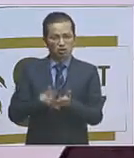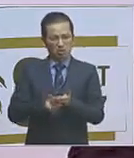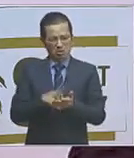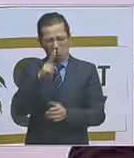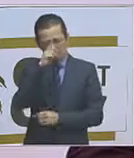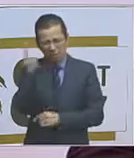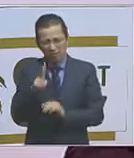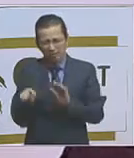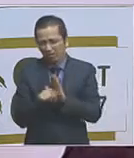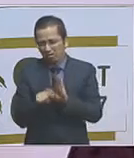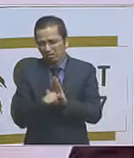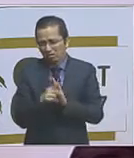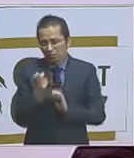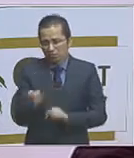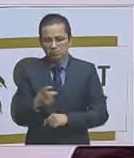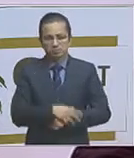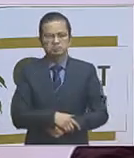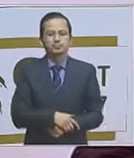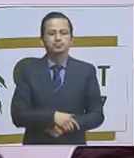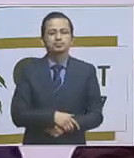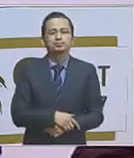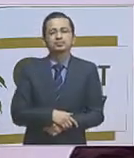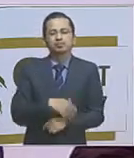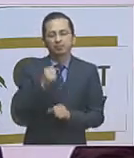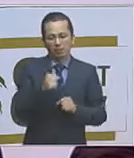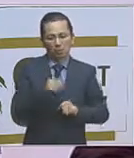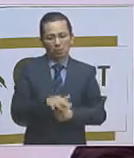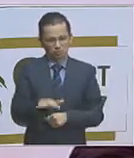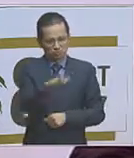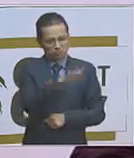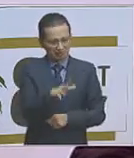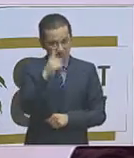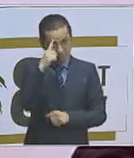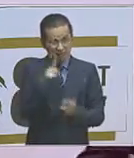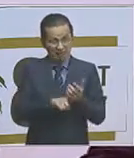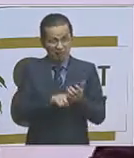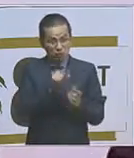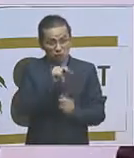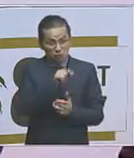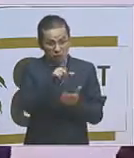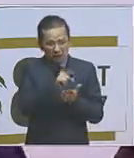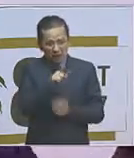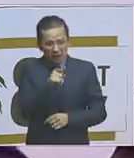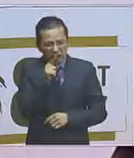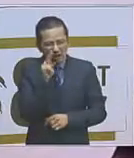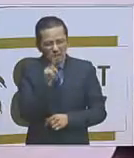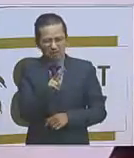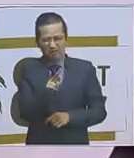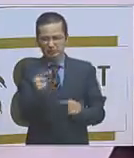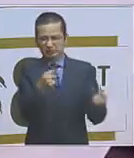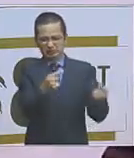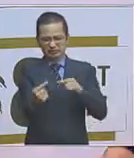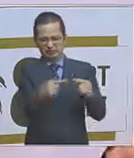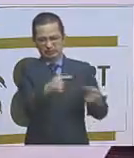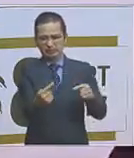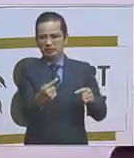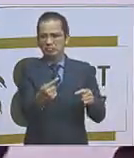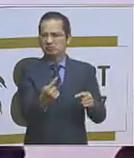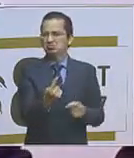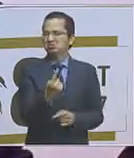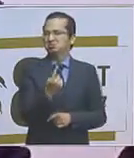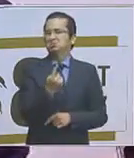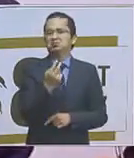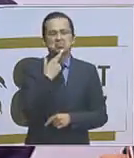seguramente todos ustedes que participan en twitter en los debates llega un punto en que prefieren ya incluso no responder